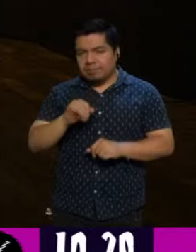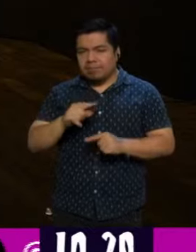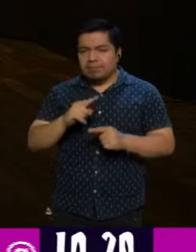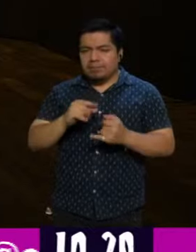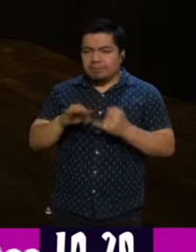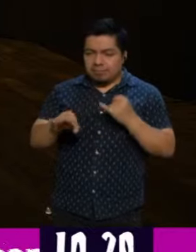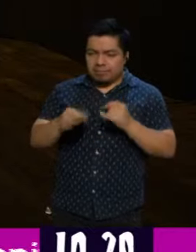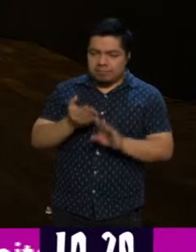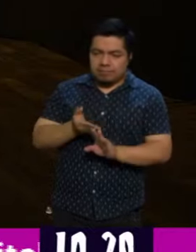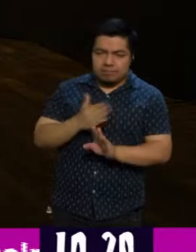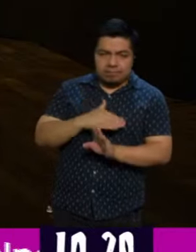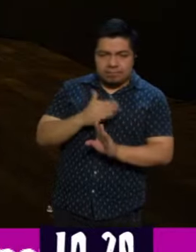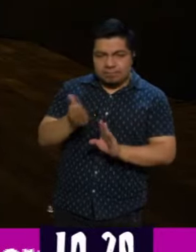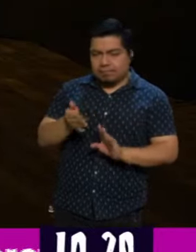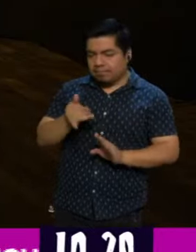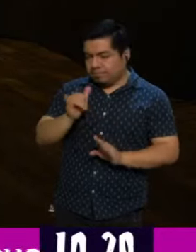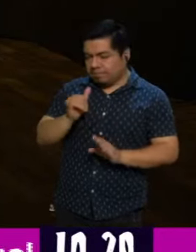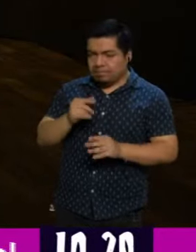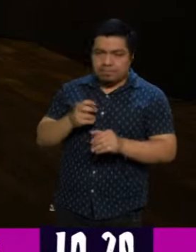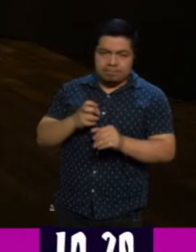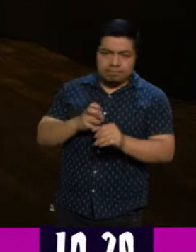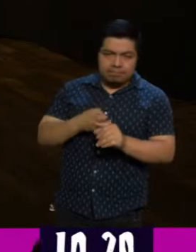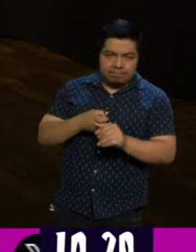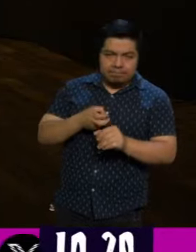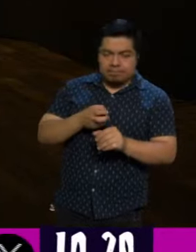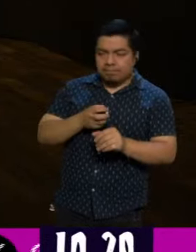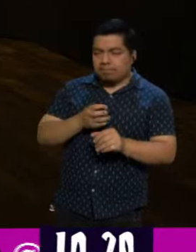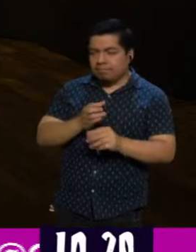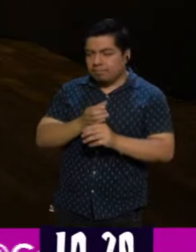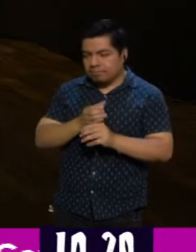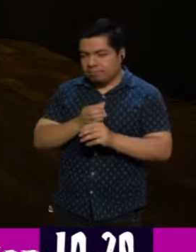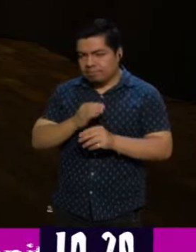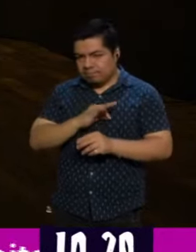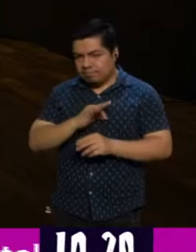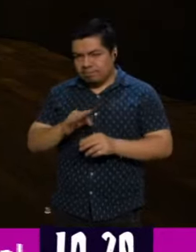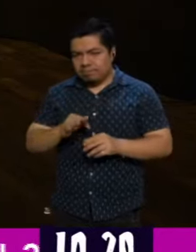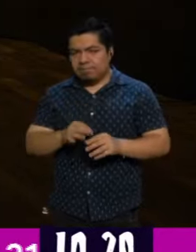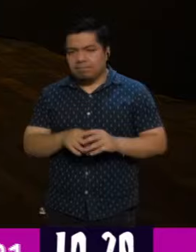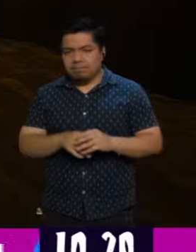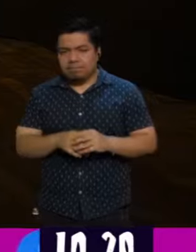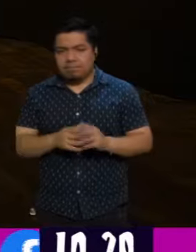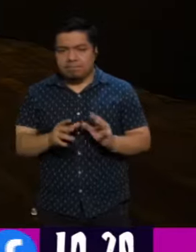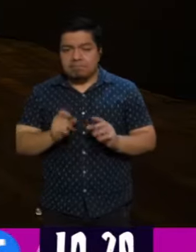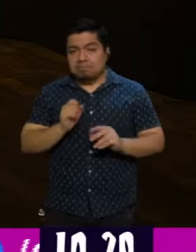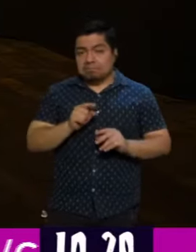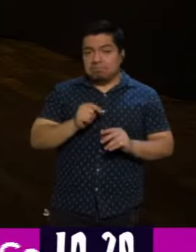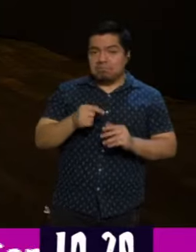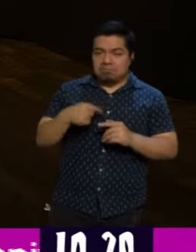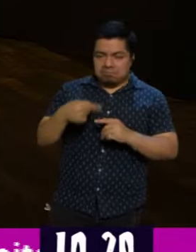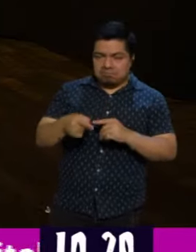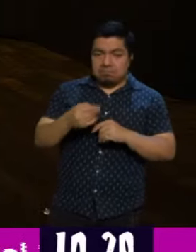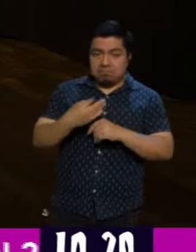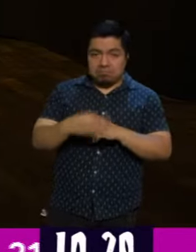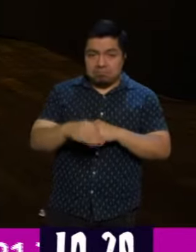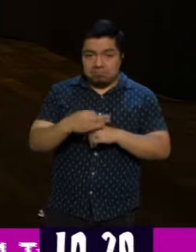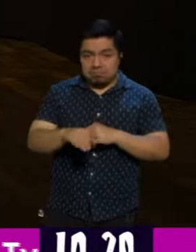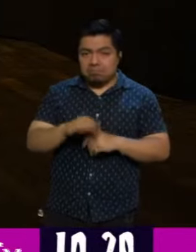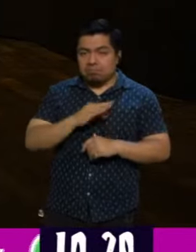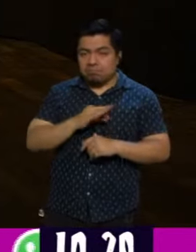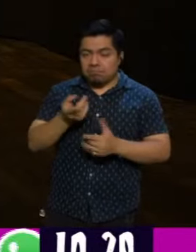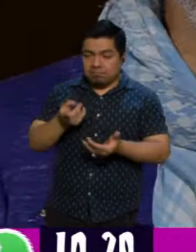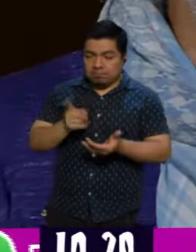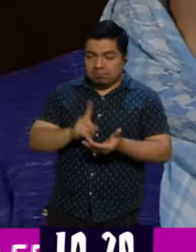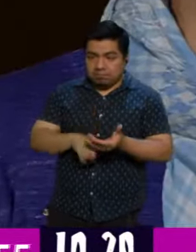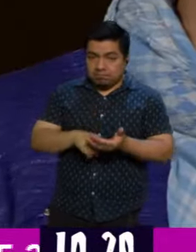saliendo o antes, pues se pueden echar un café. Sí. Ah, bueno, ahí hay café, sí. No, también durante. Ah, adentro hay